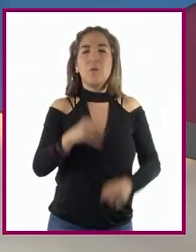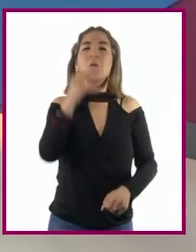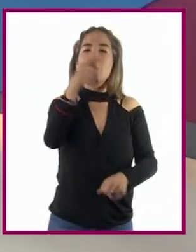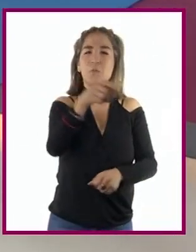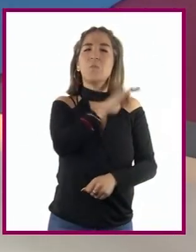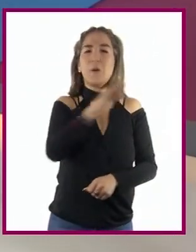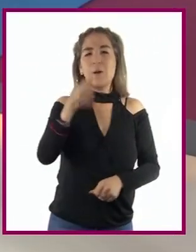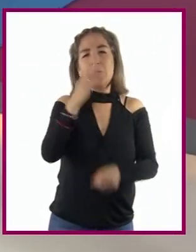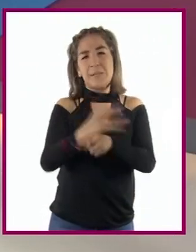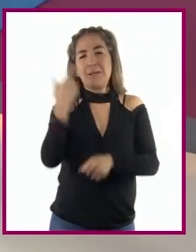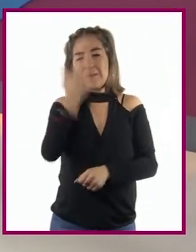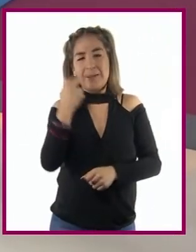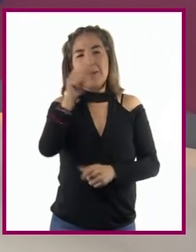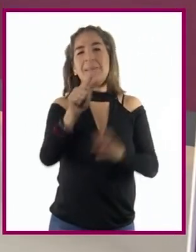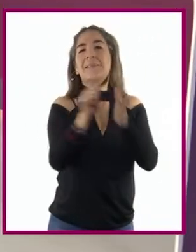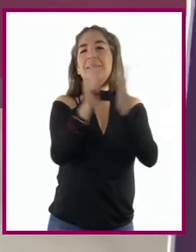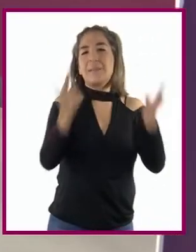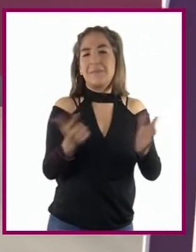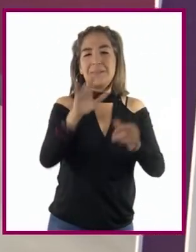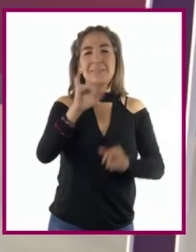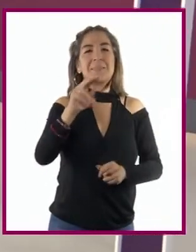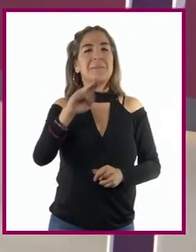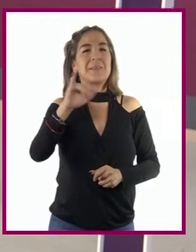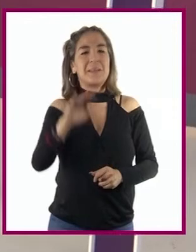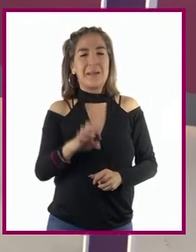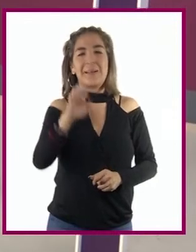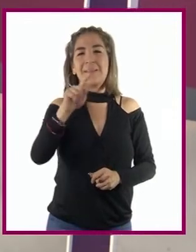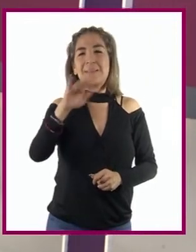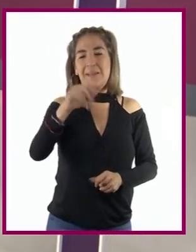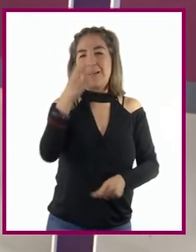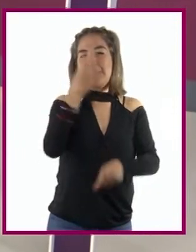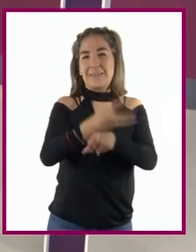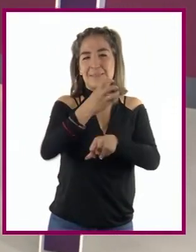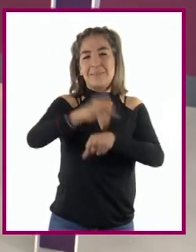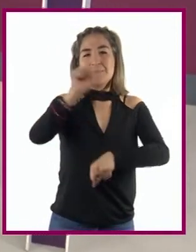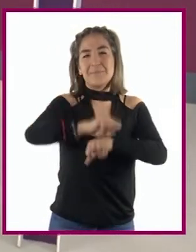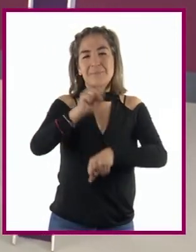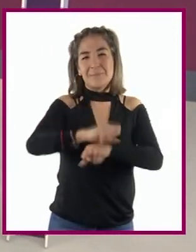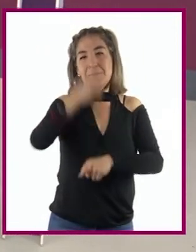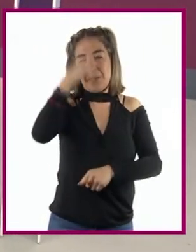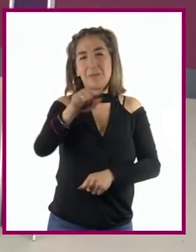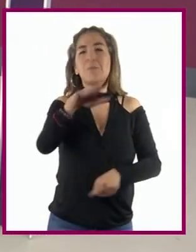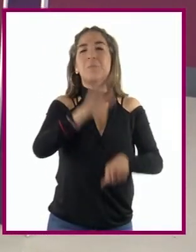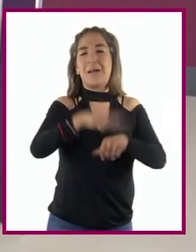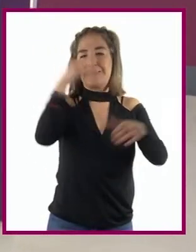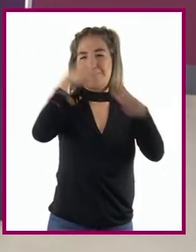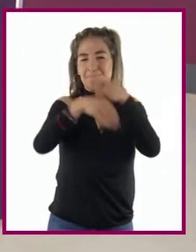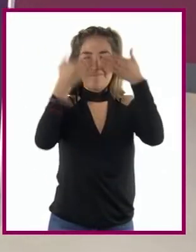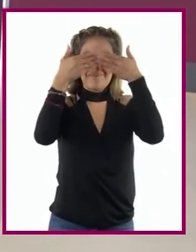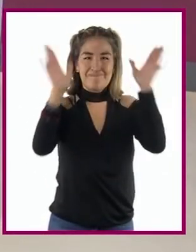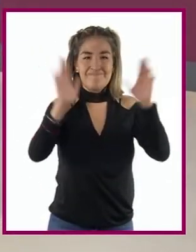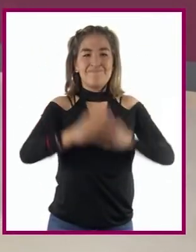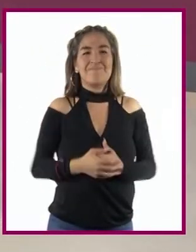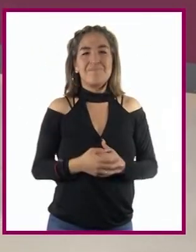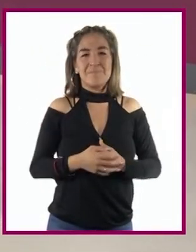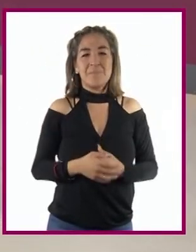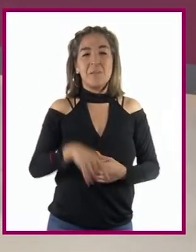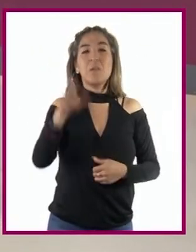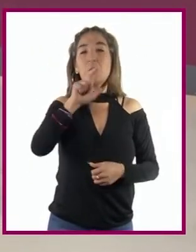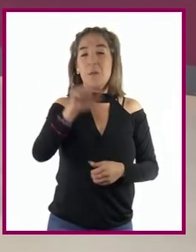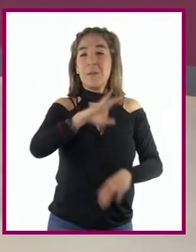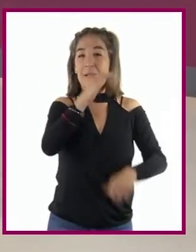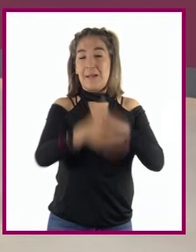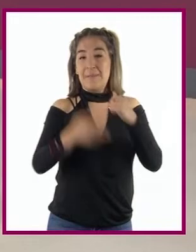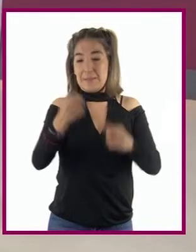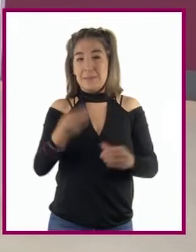invitamos a que revisen su libro de Formación Cívica y Ética de tercero de secundaria para ampliar sus conocimientos. Al terminar la